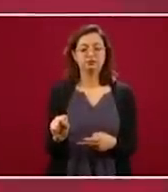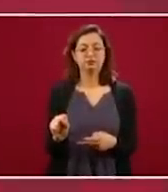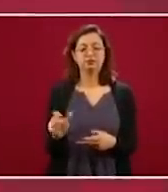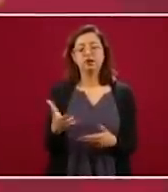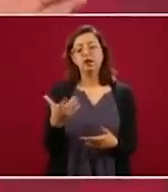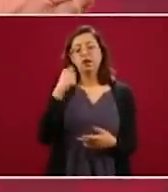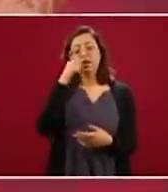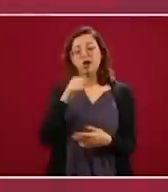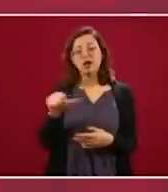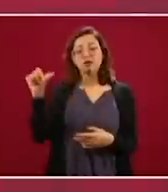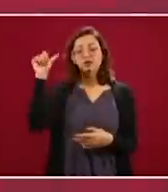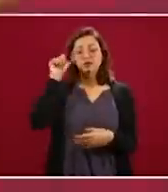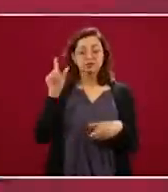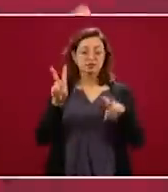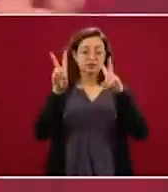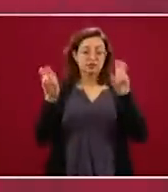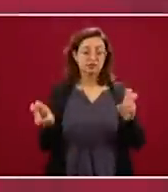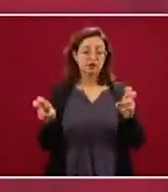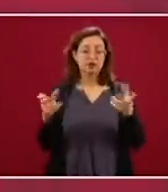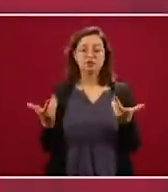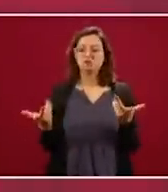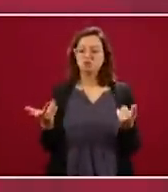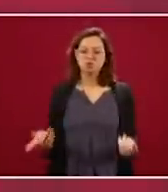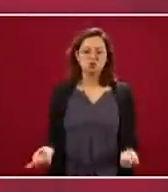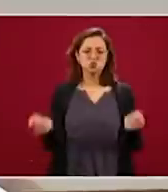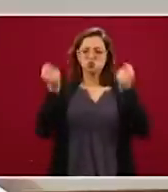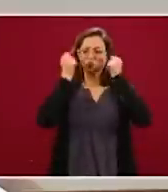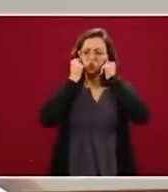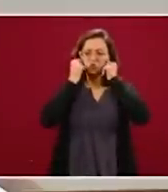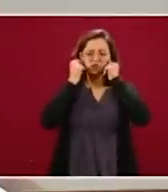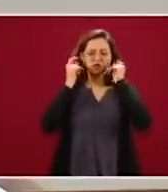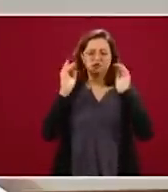Ayer hablábamos de que suceda lo que suceda